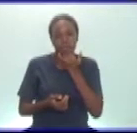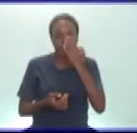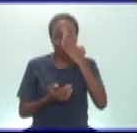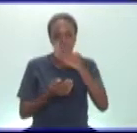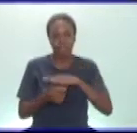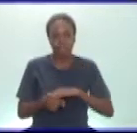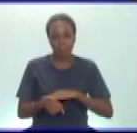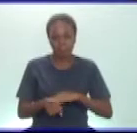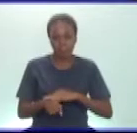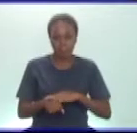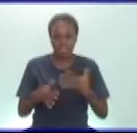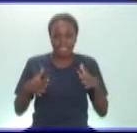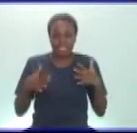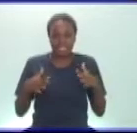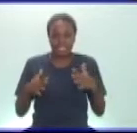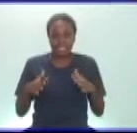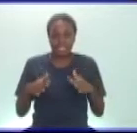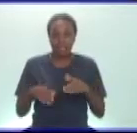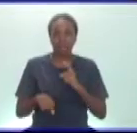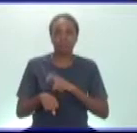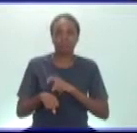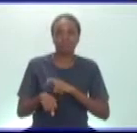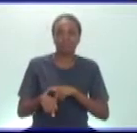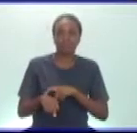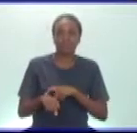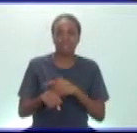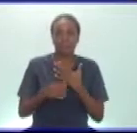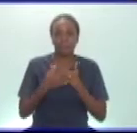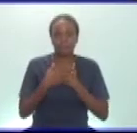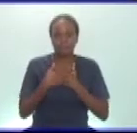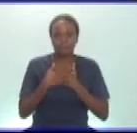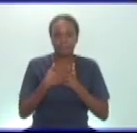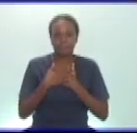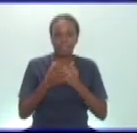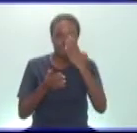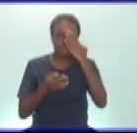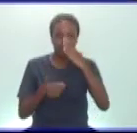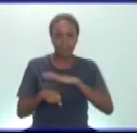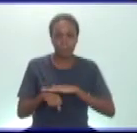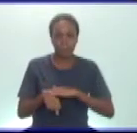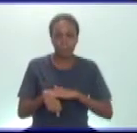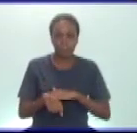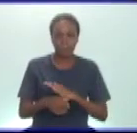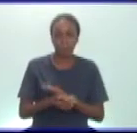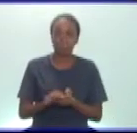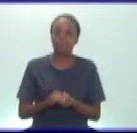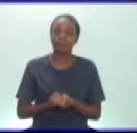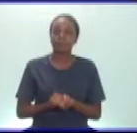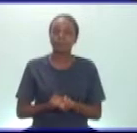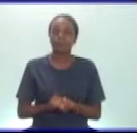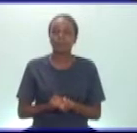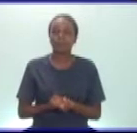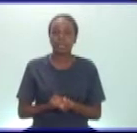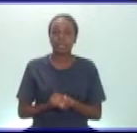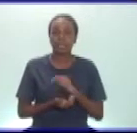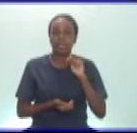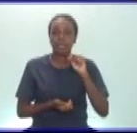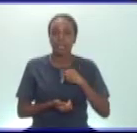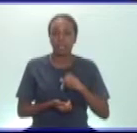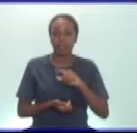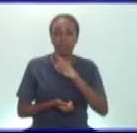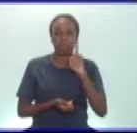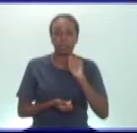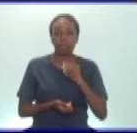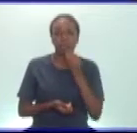anteriormente, a veces los nervios acá y el tiempo nos traicionan, así que les pido muchas disculpas. Bueno, esta pudiera ser una